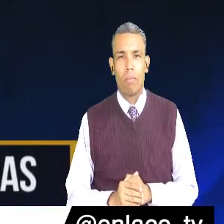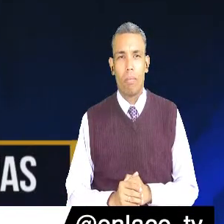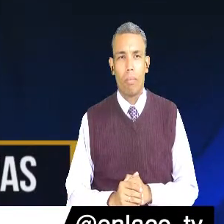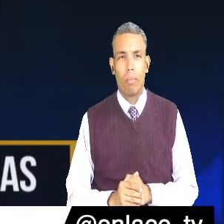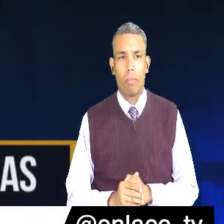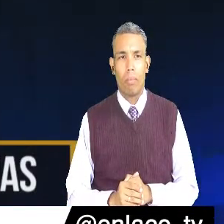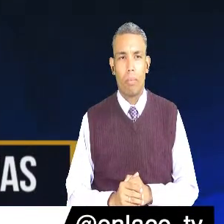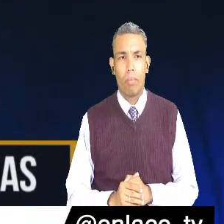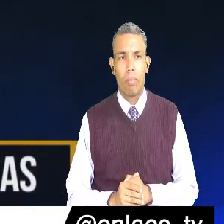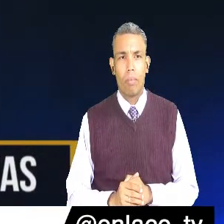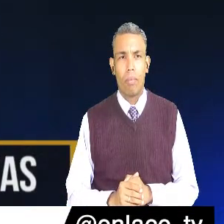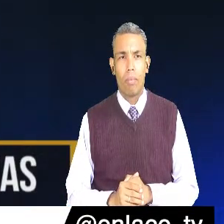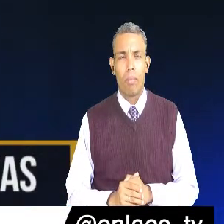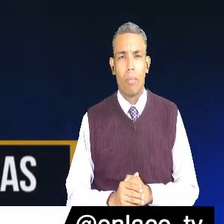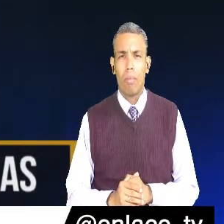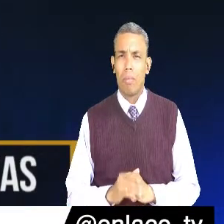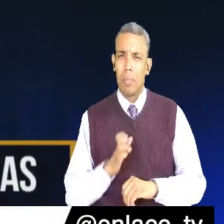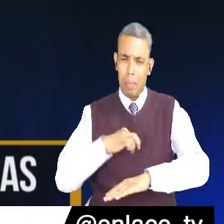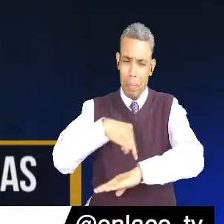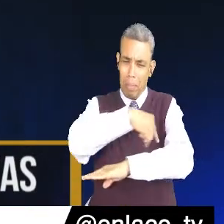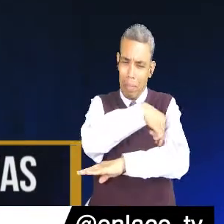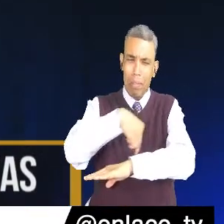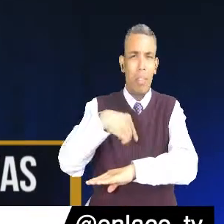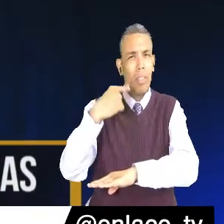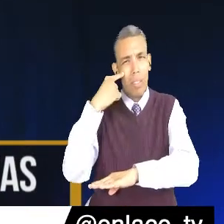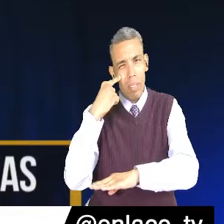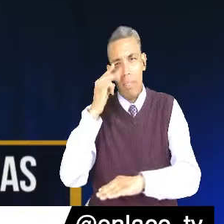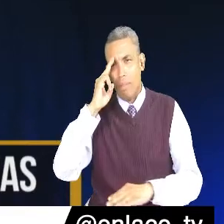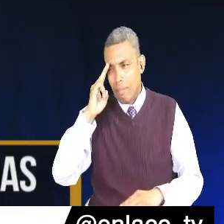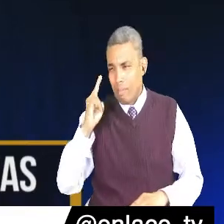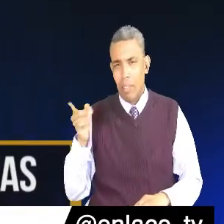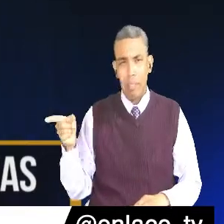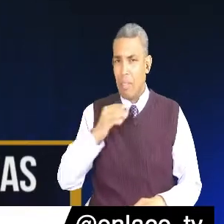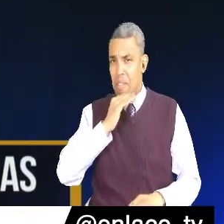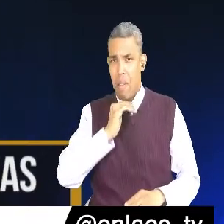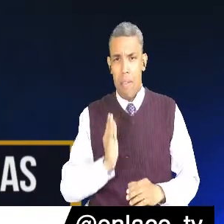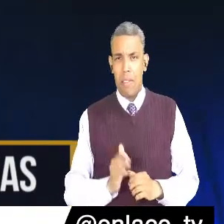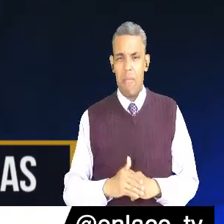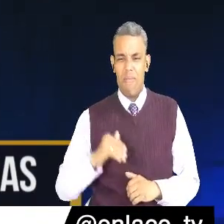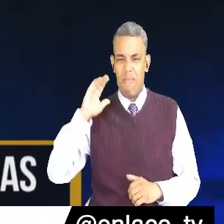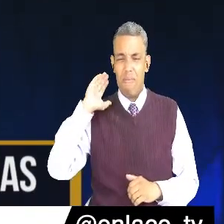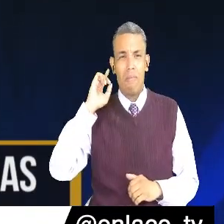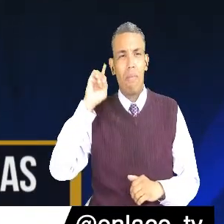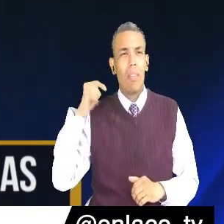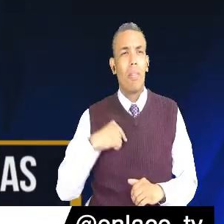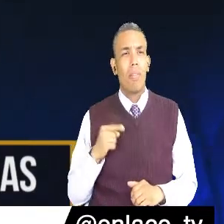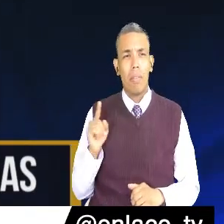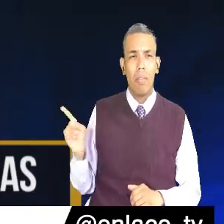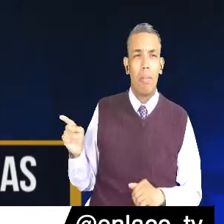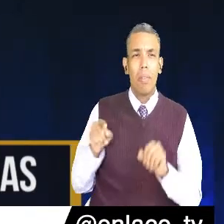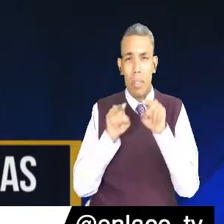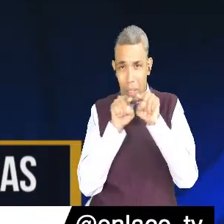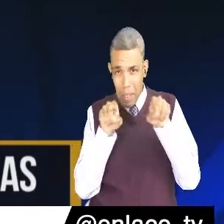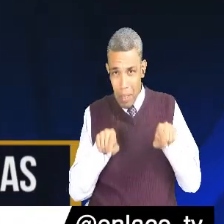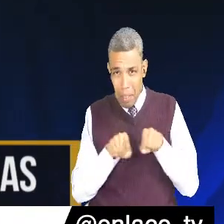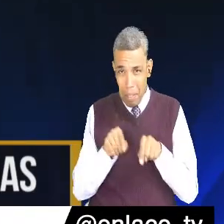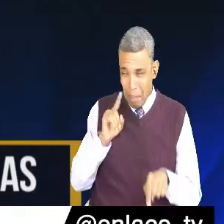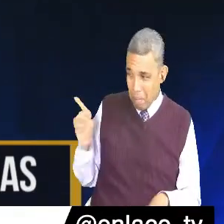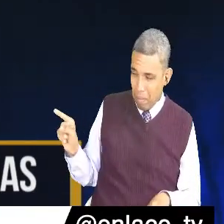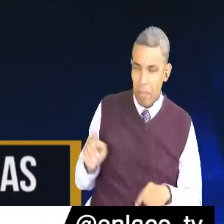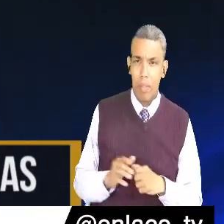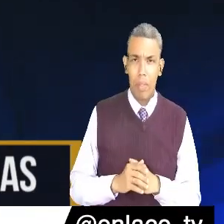Si de la restricción de zonas peatonales hablamos, el propietario de esta camioneta blanca de placas BXL754 de Barranca